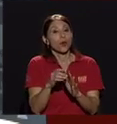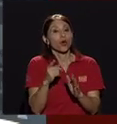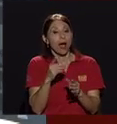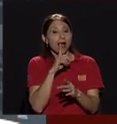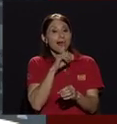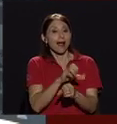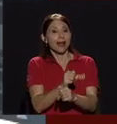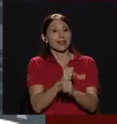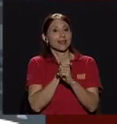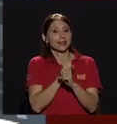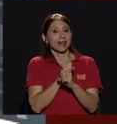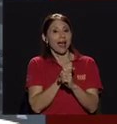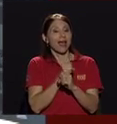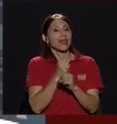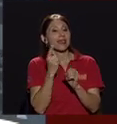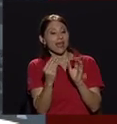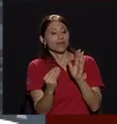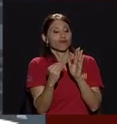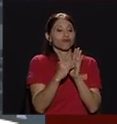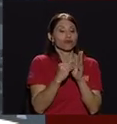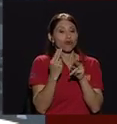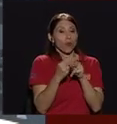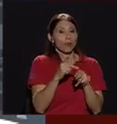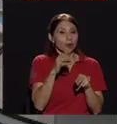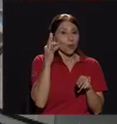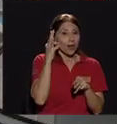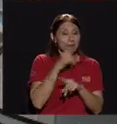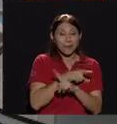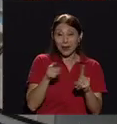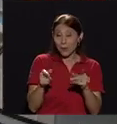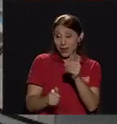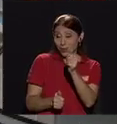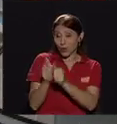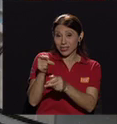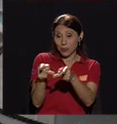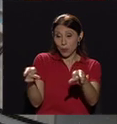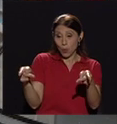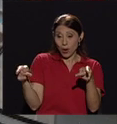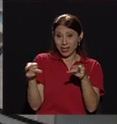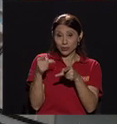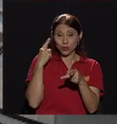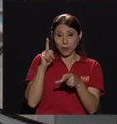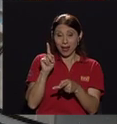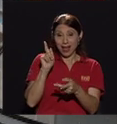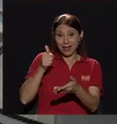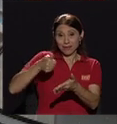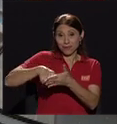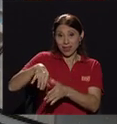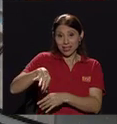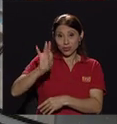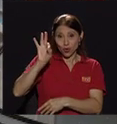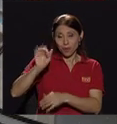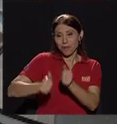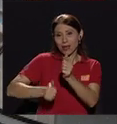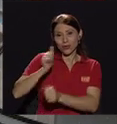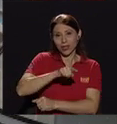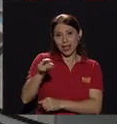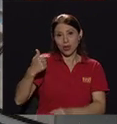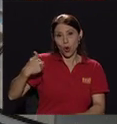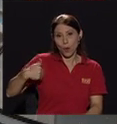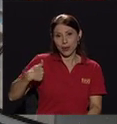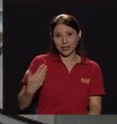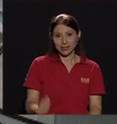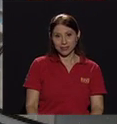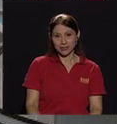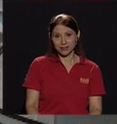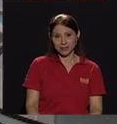primera elección estaban ocupados en su mayoría por hombres. Bueno, aquí hay una cosa, me parece que hay